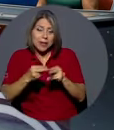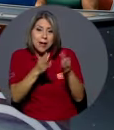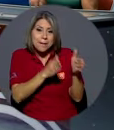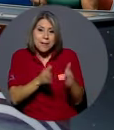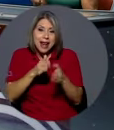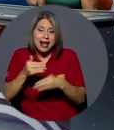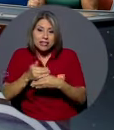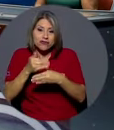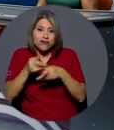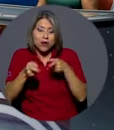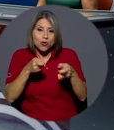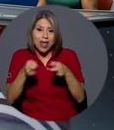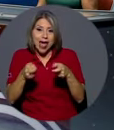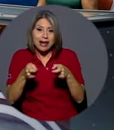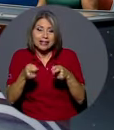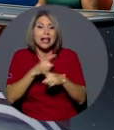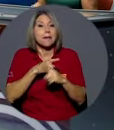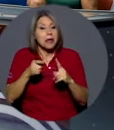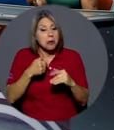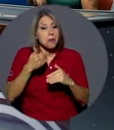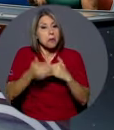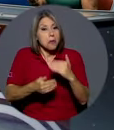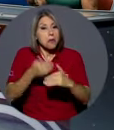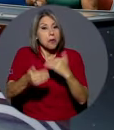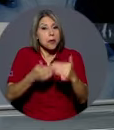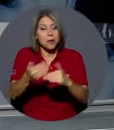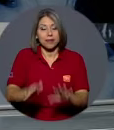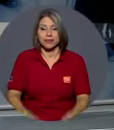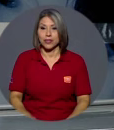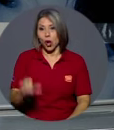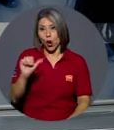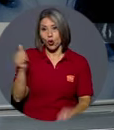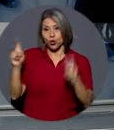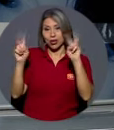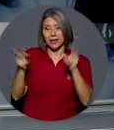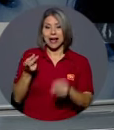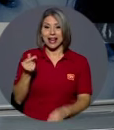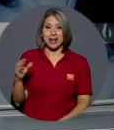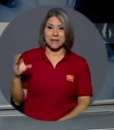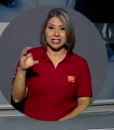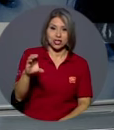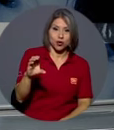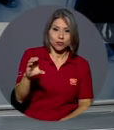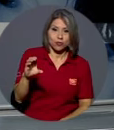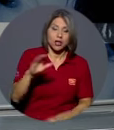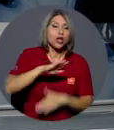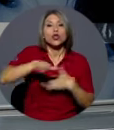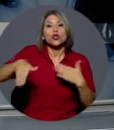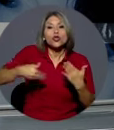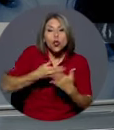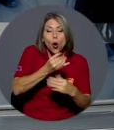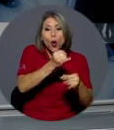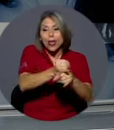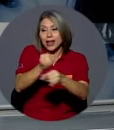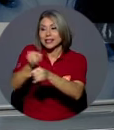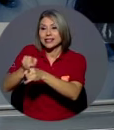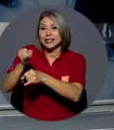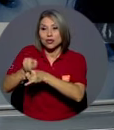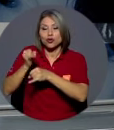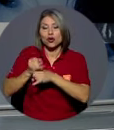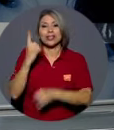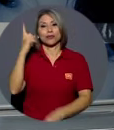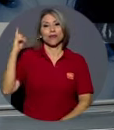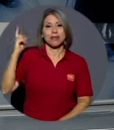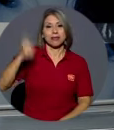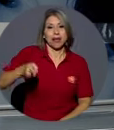reguladores, pero esa es la ruta que se debe llevar. Lo otro es el tema de la inversión. O sea, todas las instituciones, sin excepción, estamos por